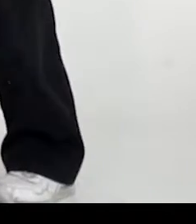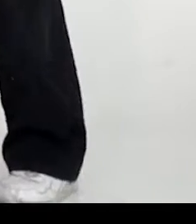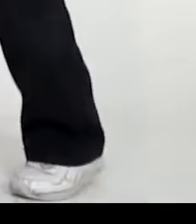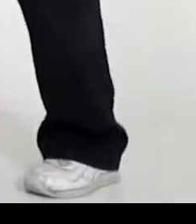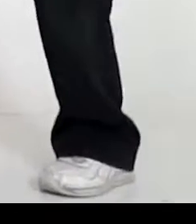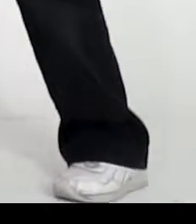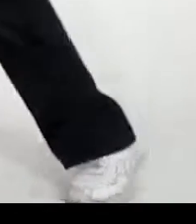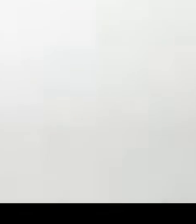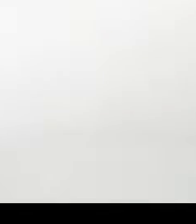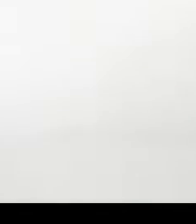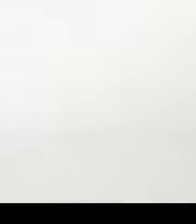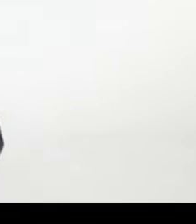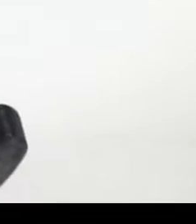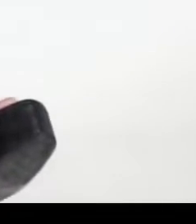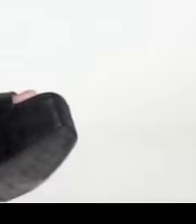a